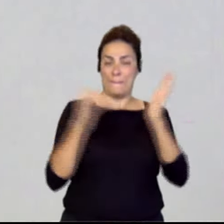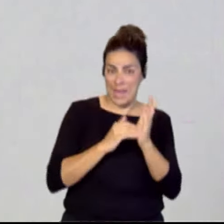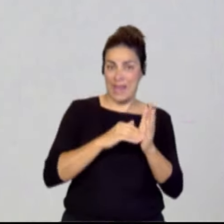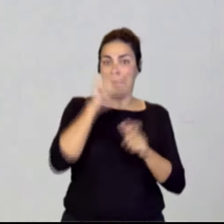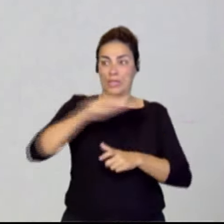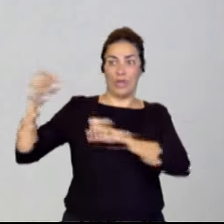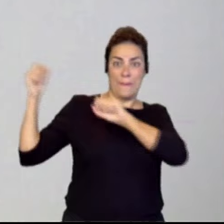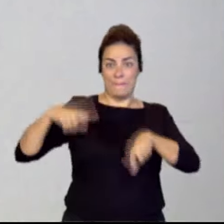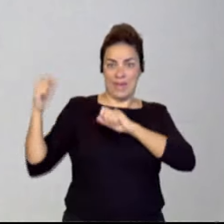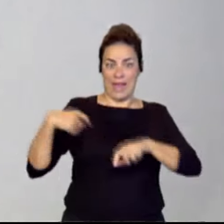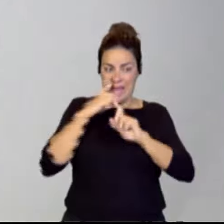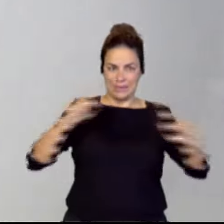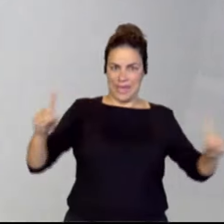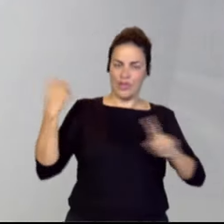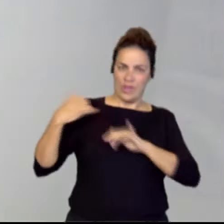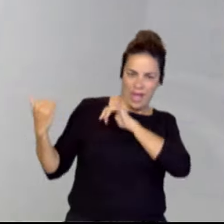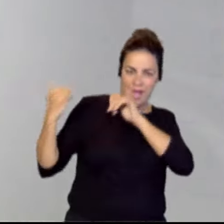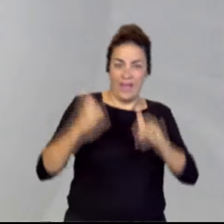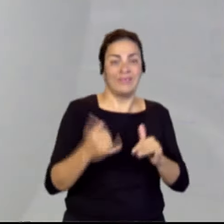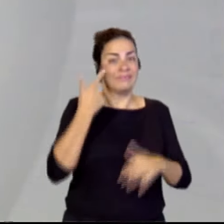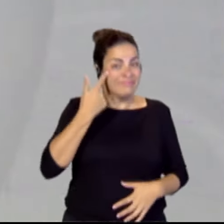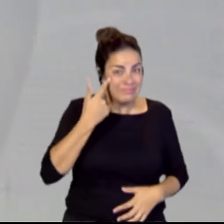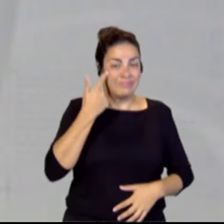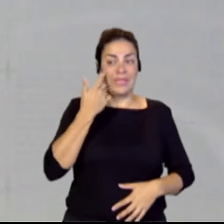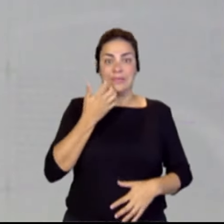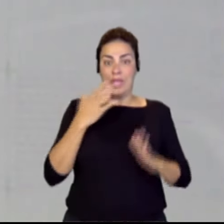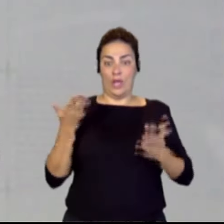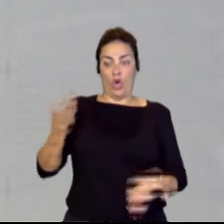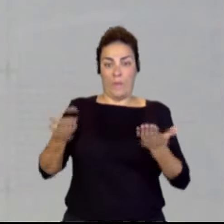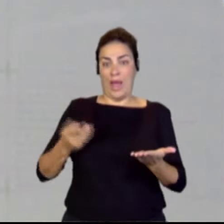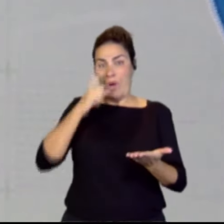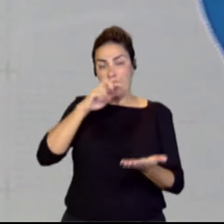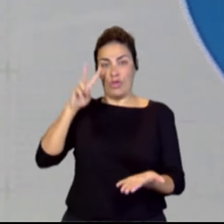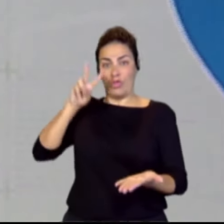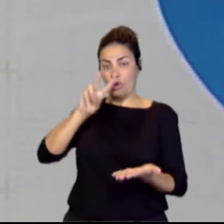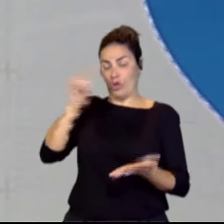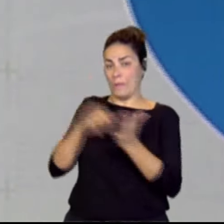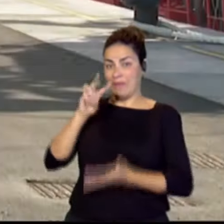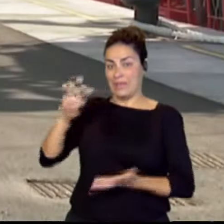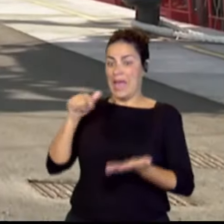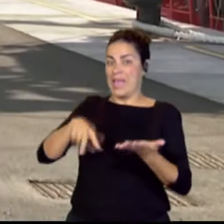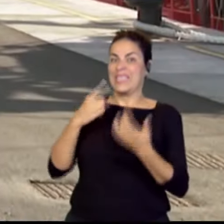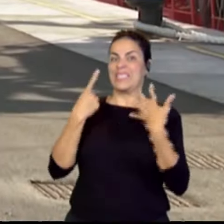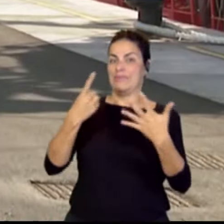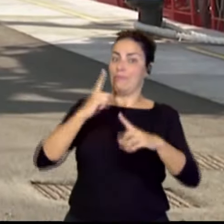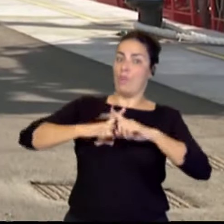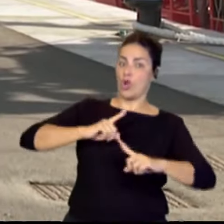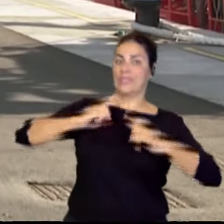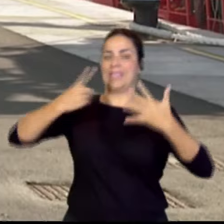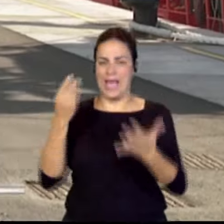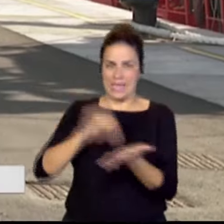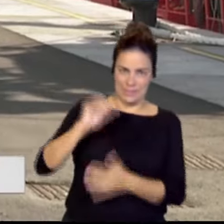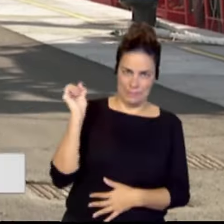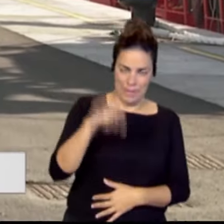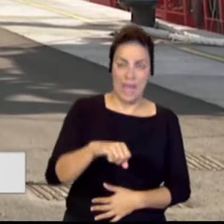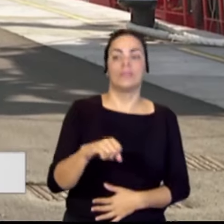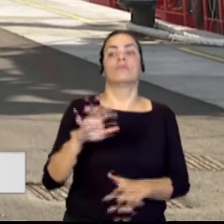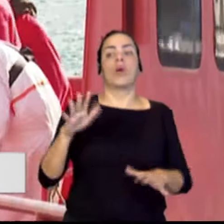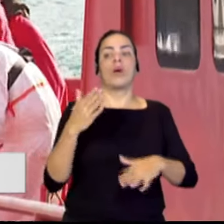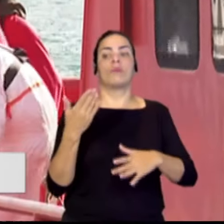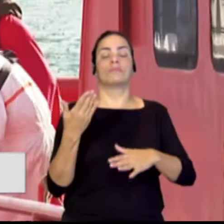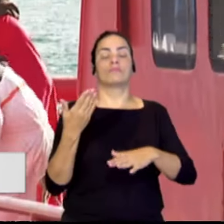en lo que va de año atención seis veces más que en el mismo periodo de 2023 mientras el gobierno central ya ha cerrado su